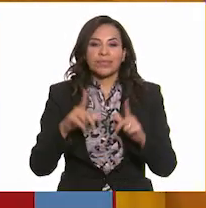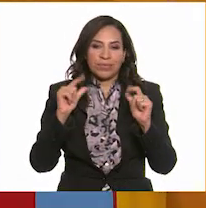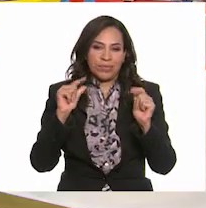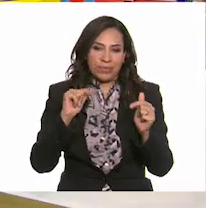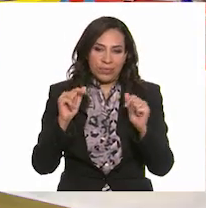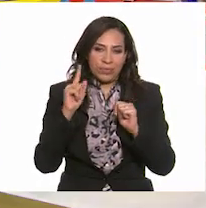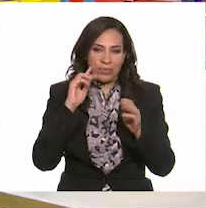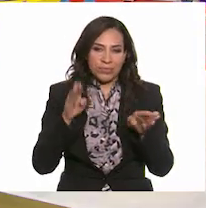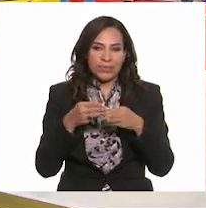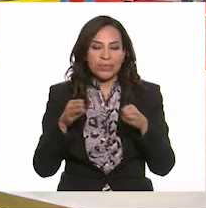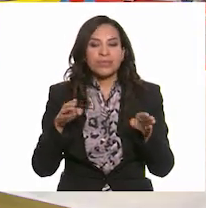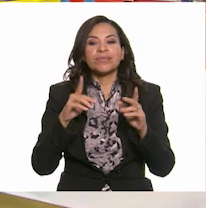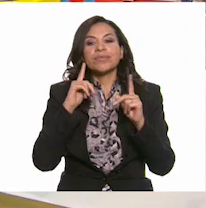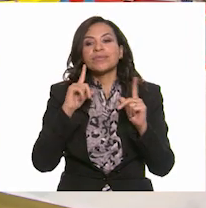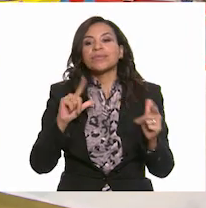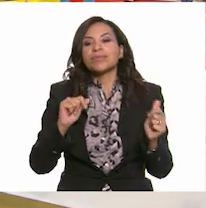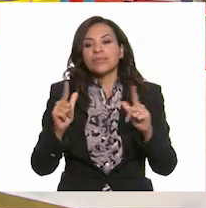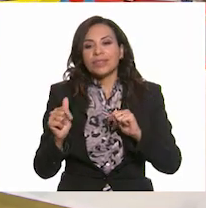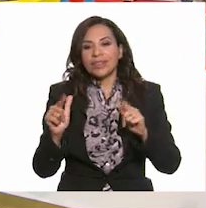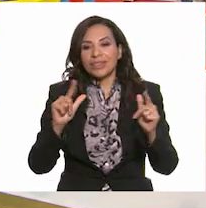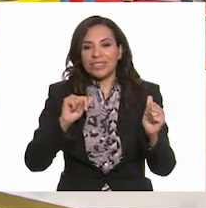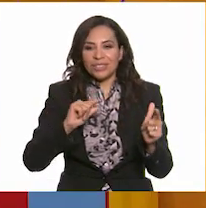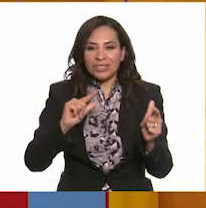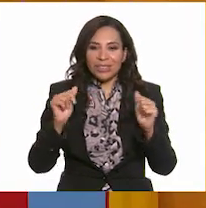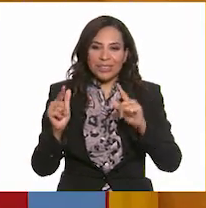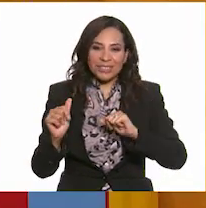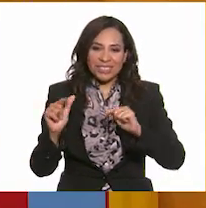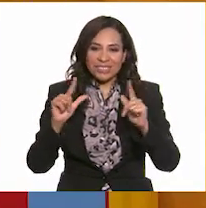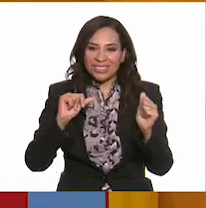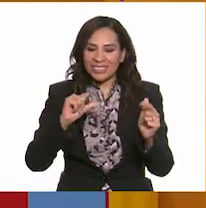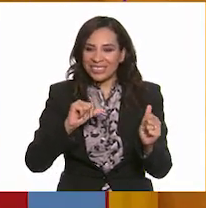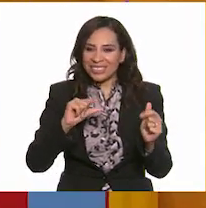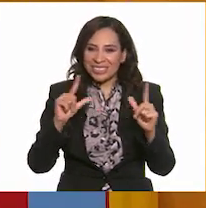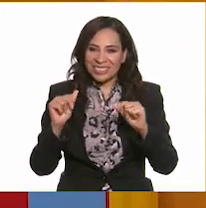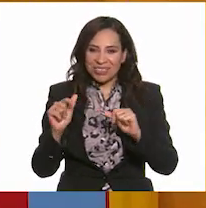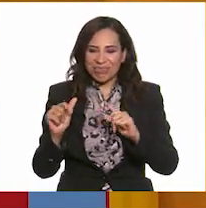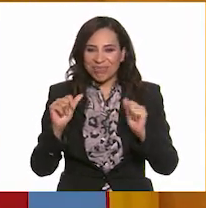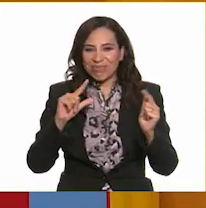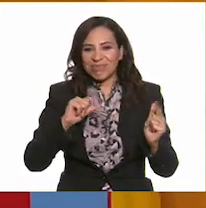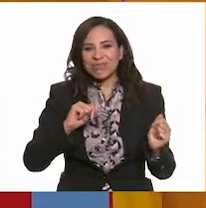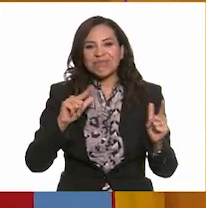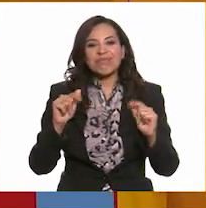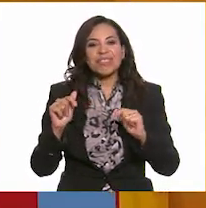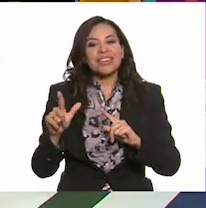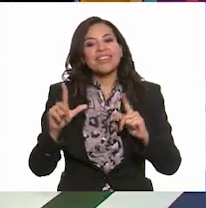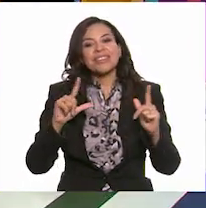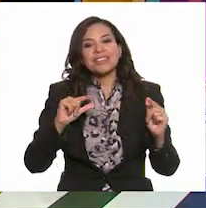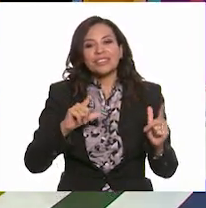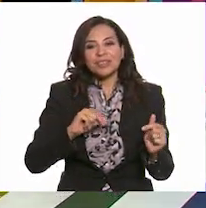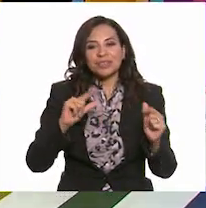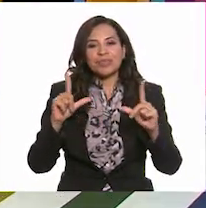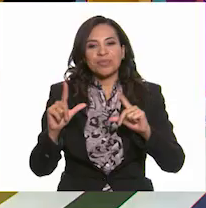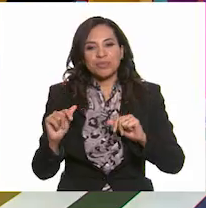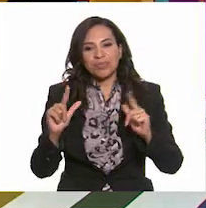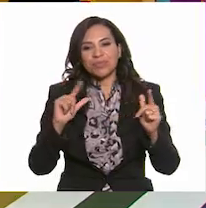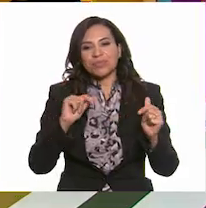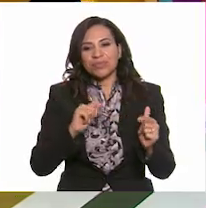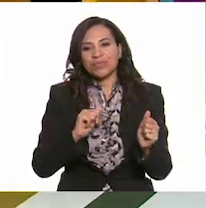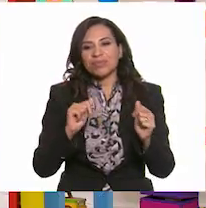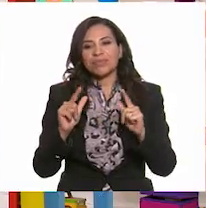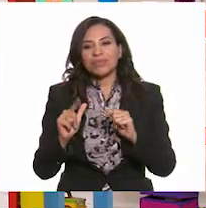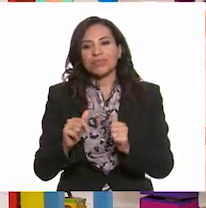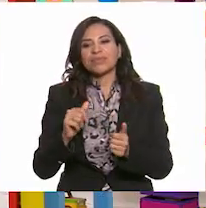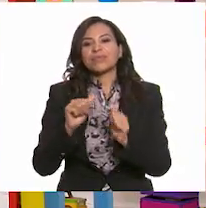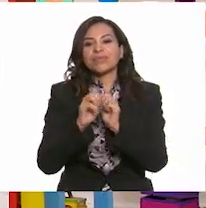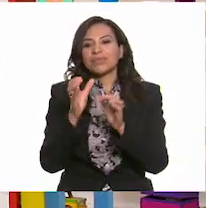la la la la, la la la la la la la, la la la la la la la. La la la la la la